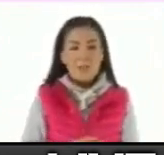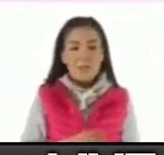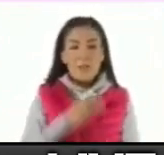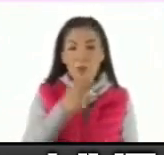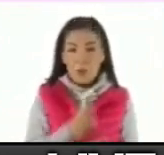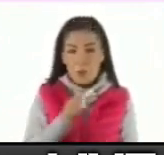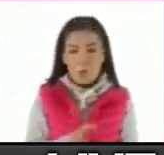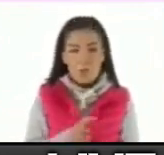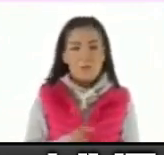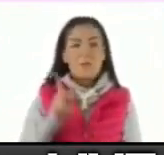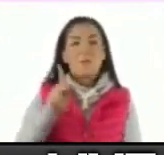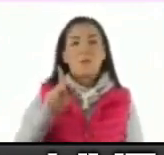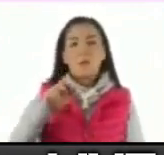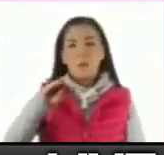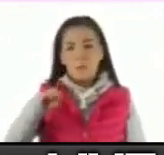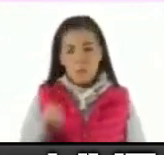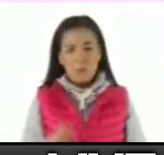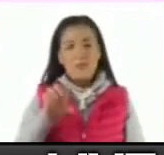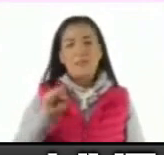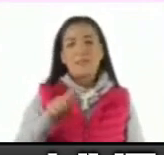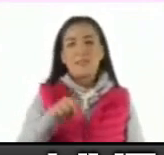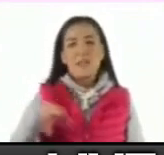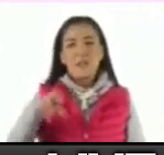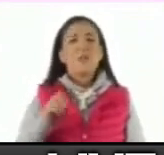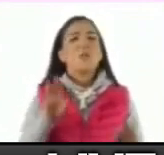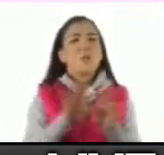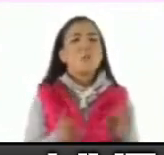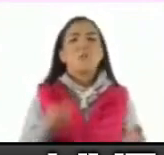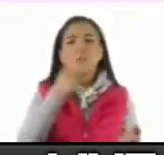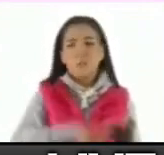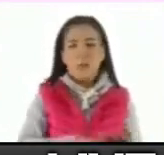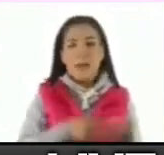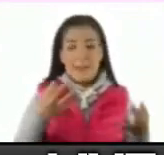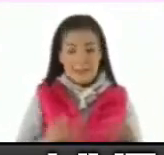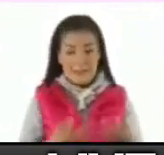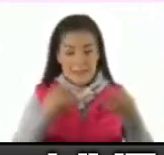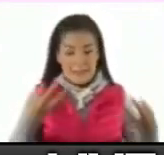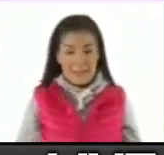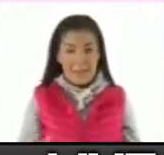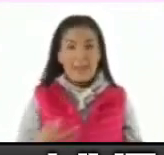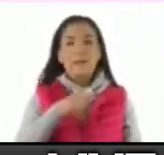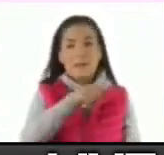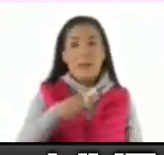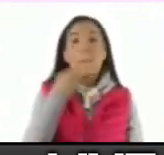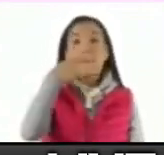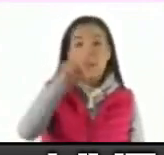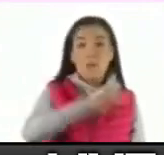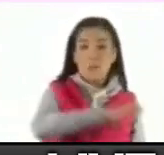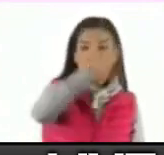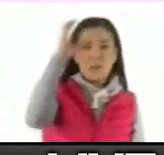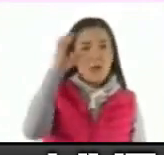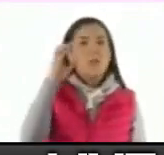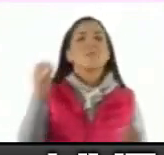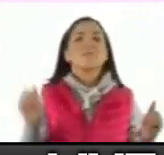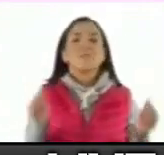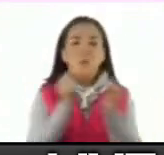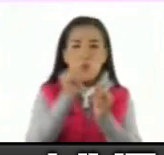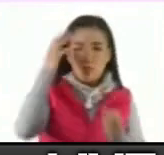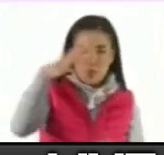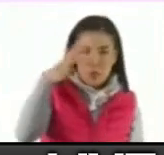y estaño. Aparecen representados en el interior de la Tierra, pero en el cielo están asociados al Sol, la